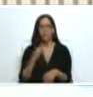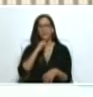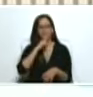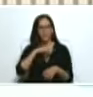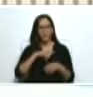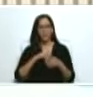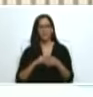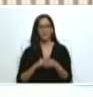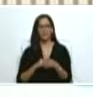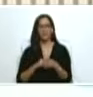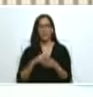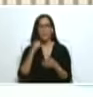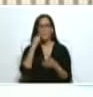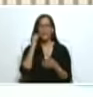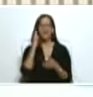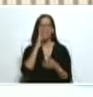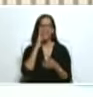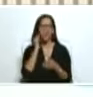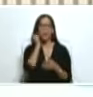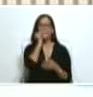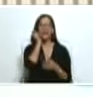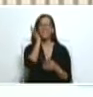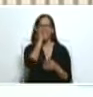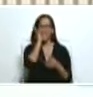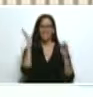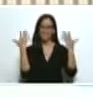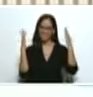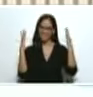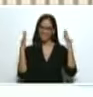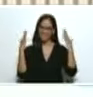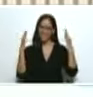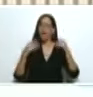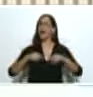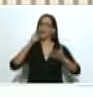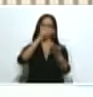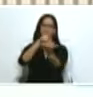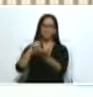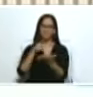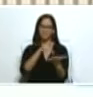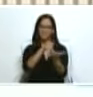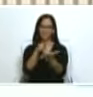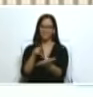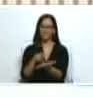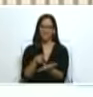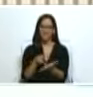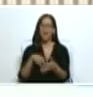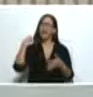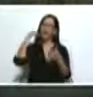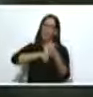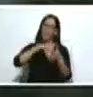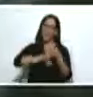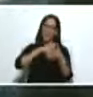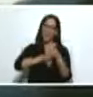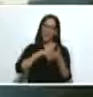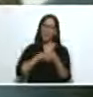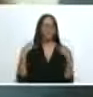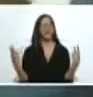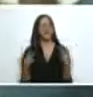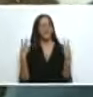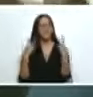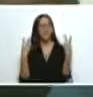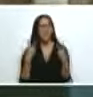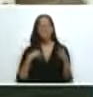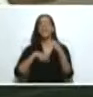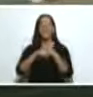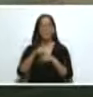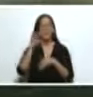historia. Padrinos y madrinas, a desplegarse pues, al combate, a la batalla, a la victoria, y vamos